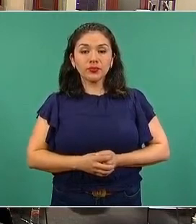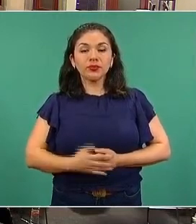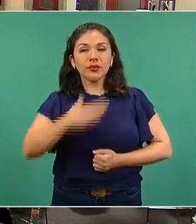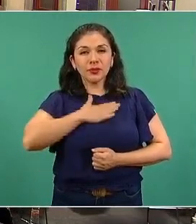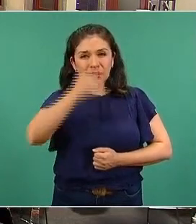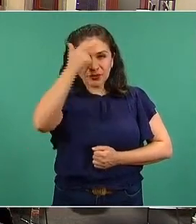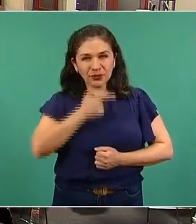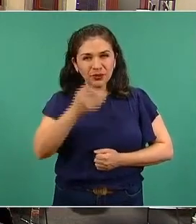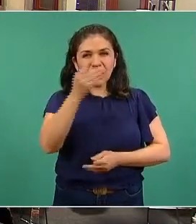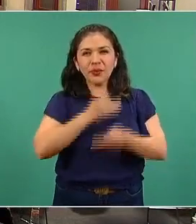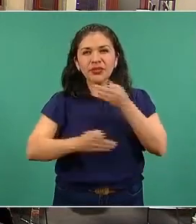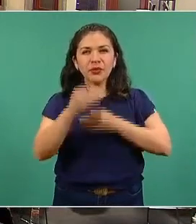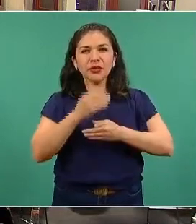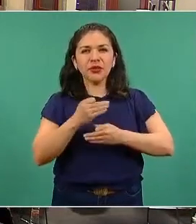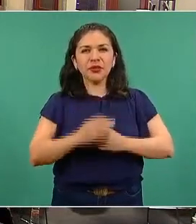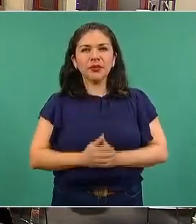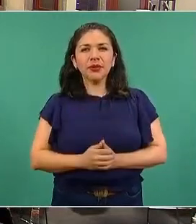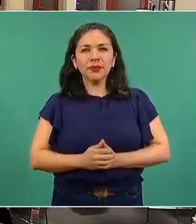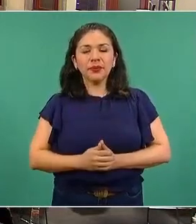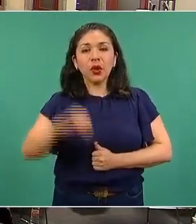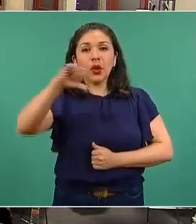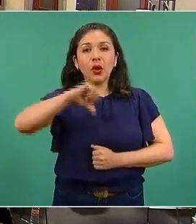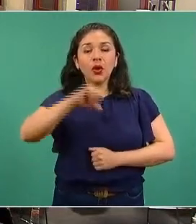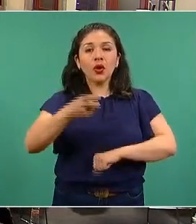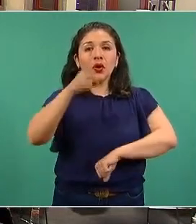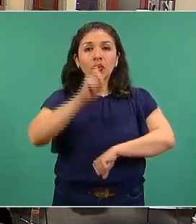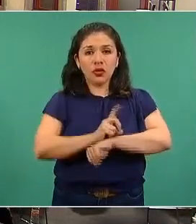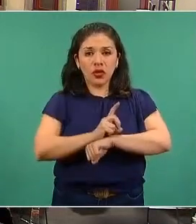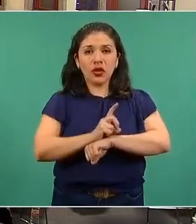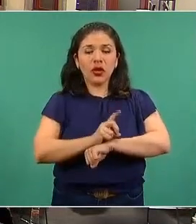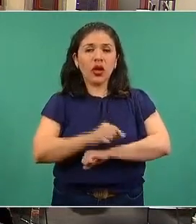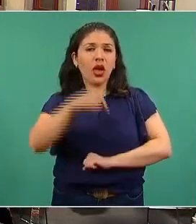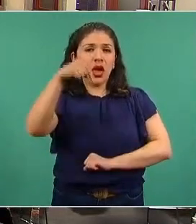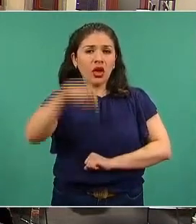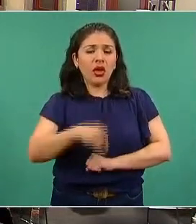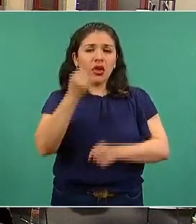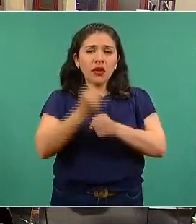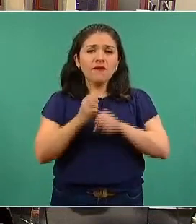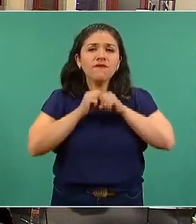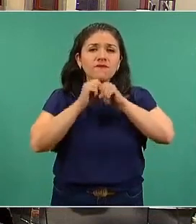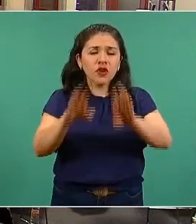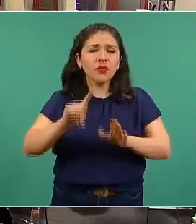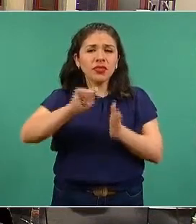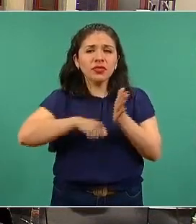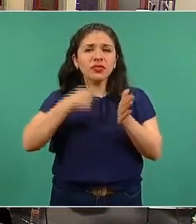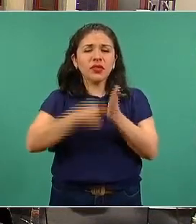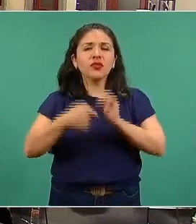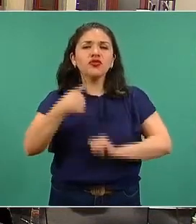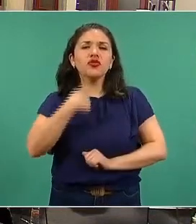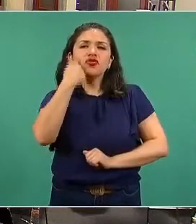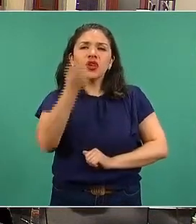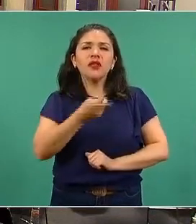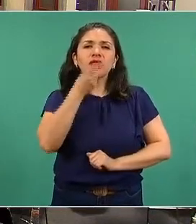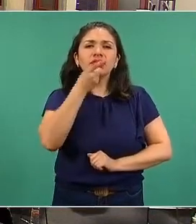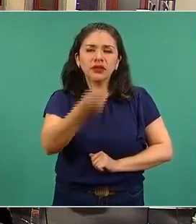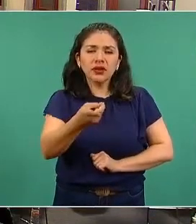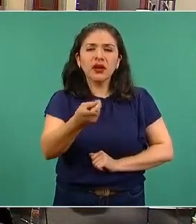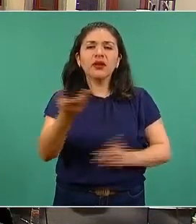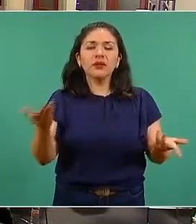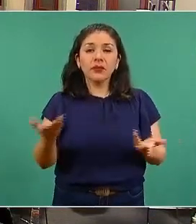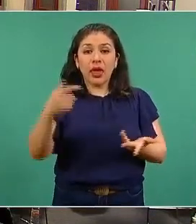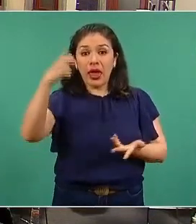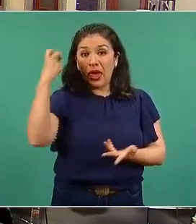Buenas noches a todas y a todos. El día de hoy, durante nuestro informe técnico, queremos comentarles que en